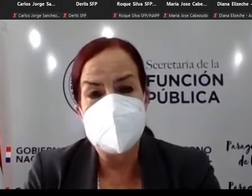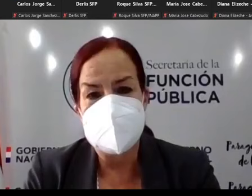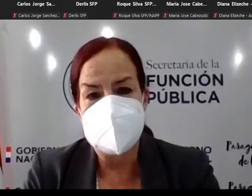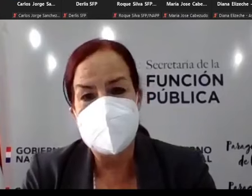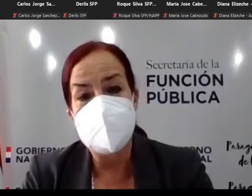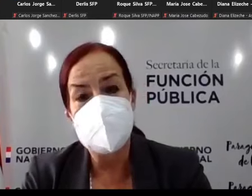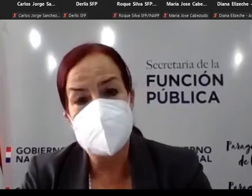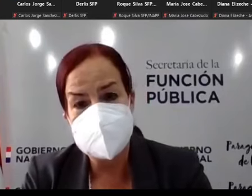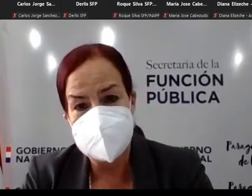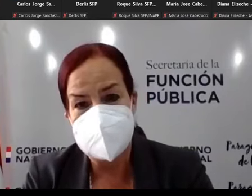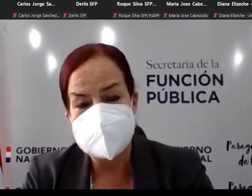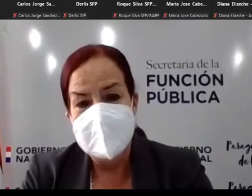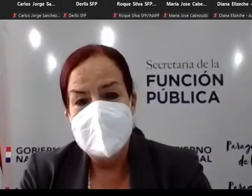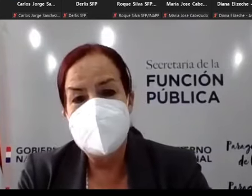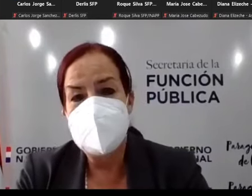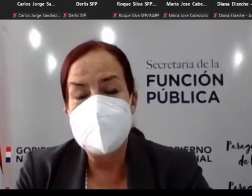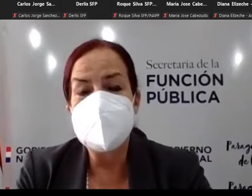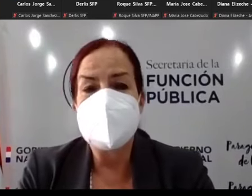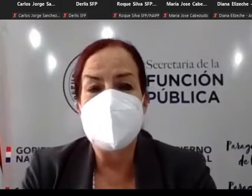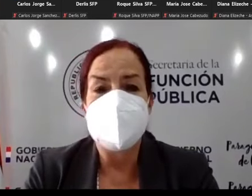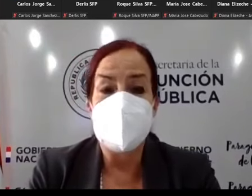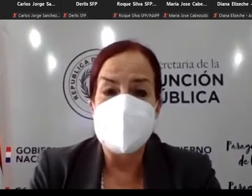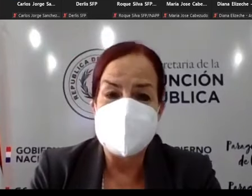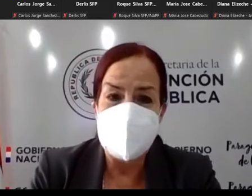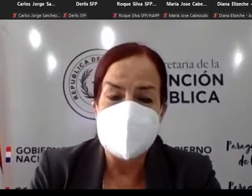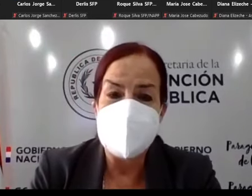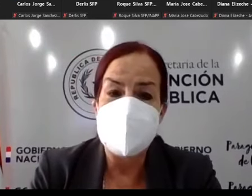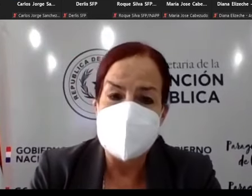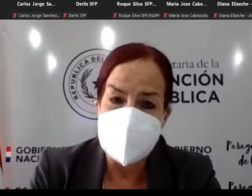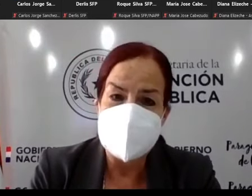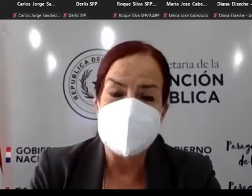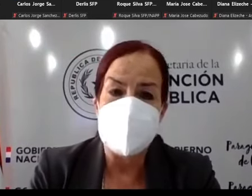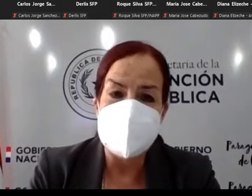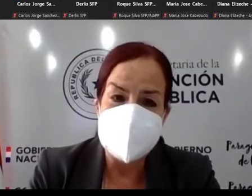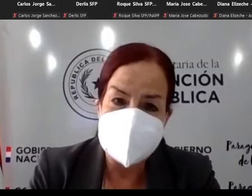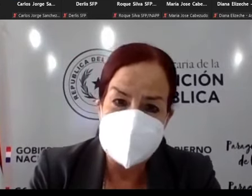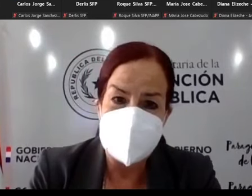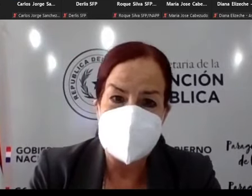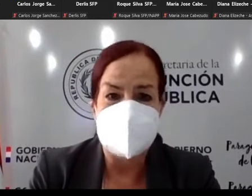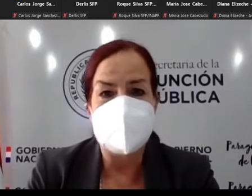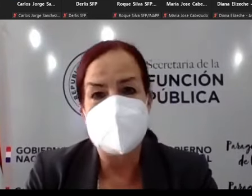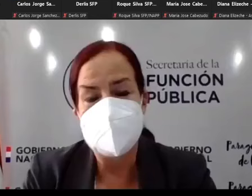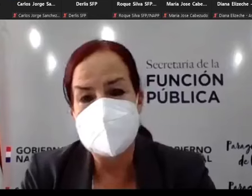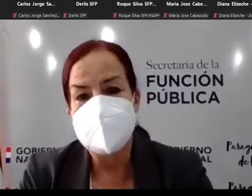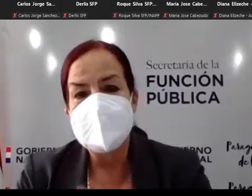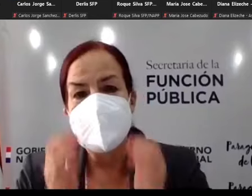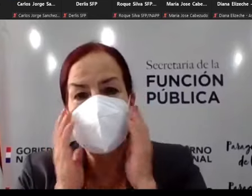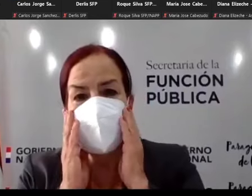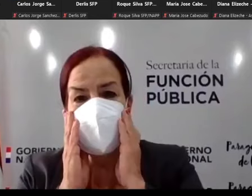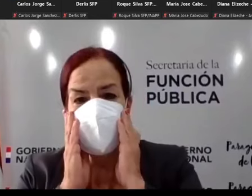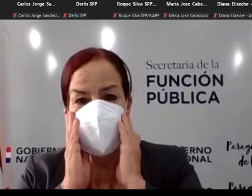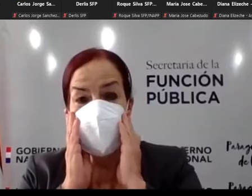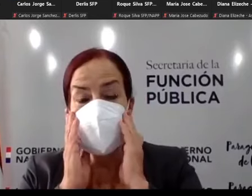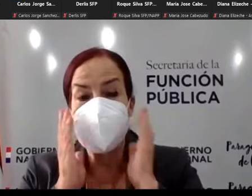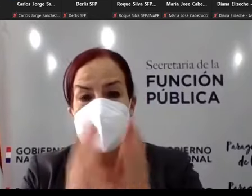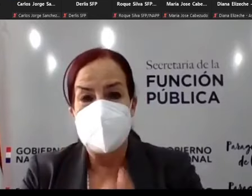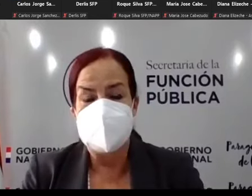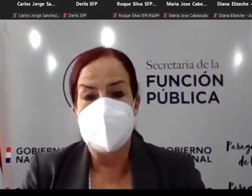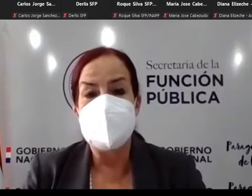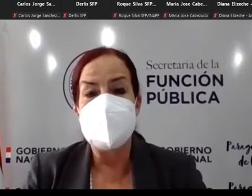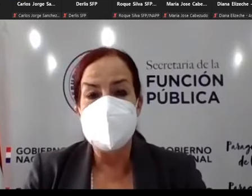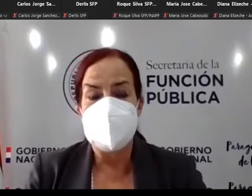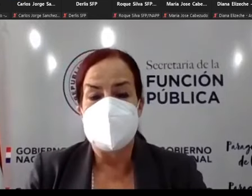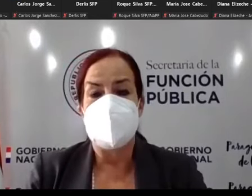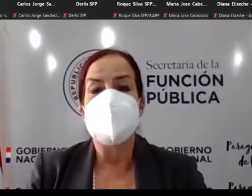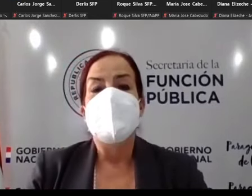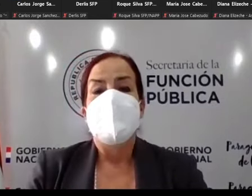generar instituciones inclusivas, de poder propiciar y aplicar estos principios que tienen que ver con la